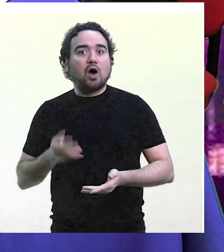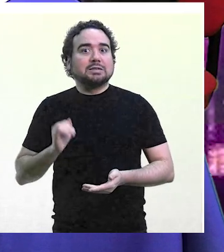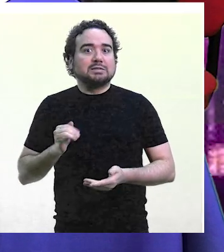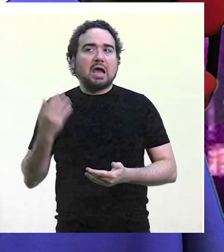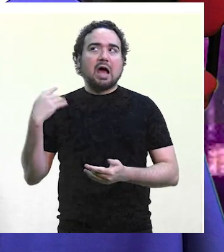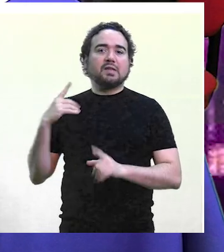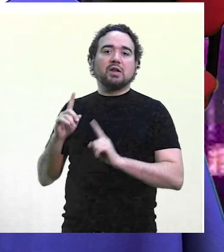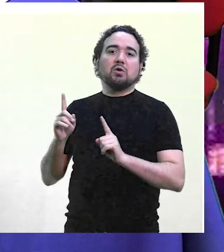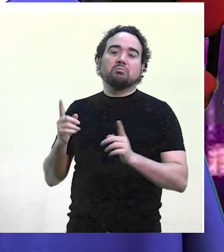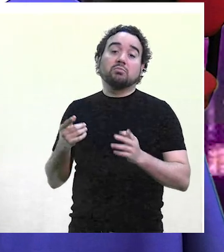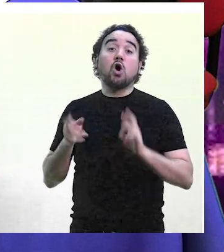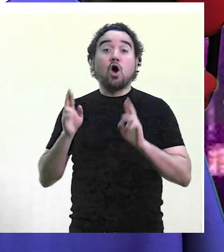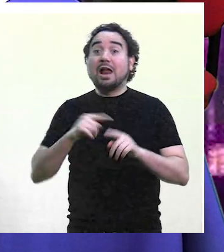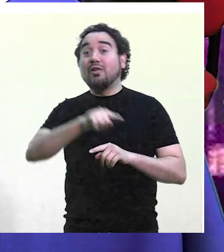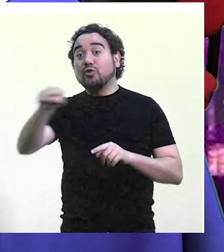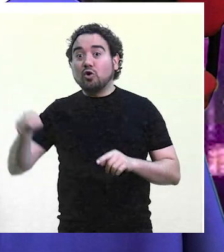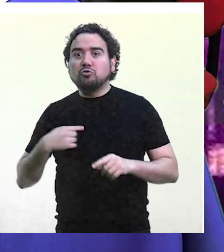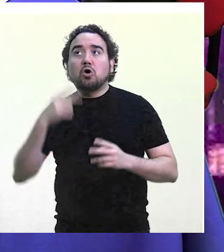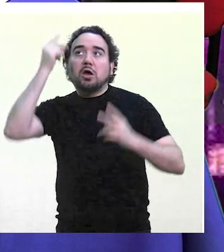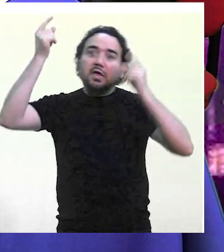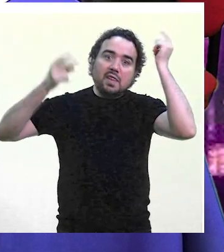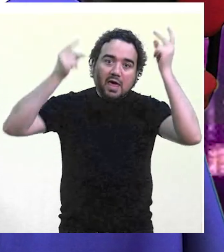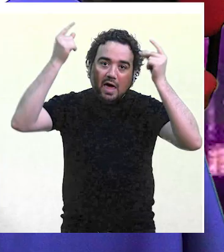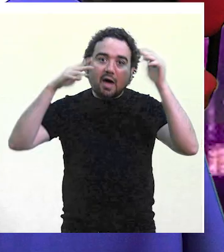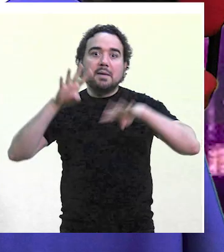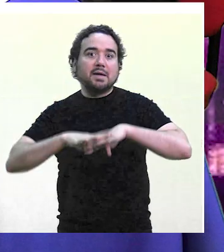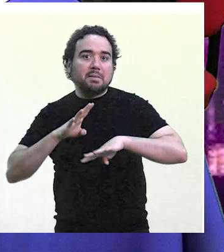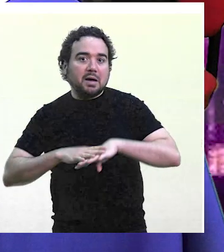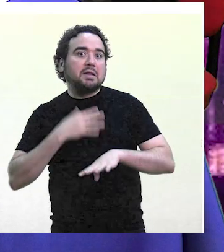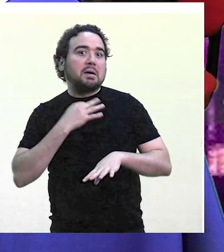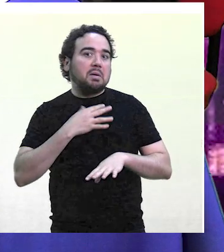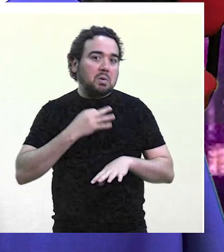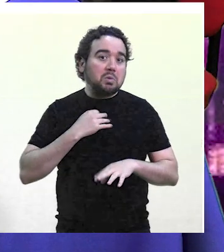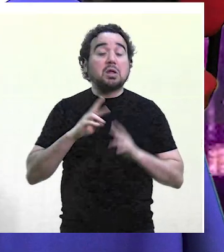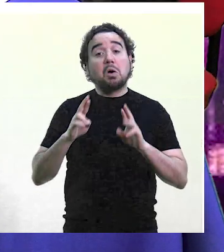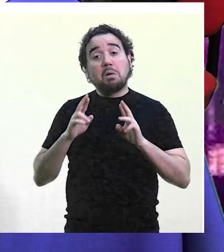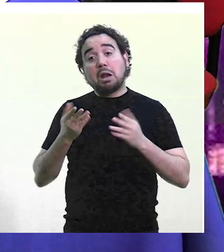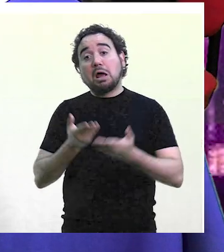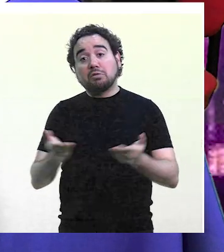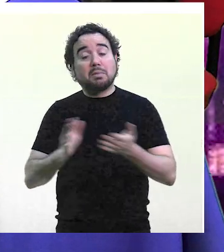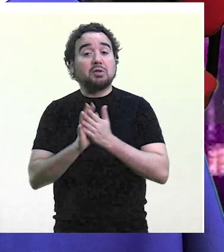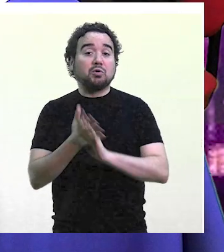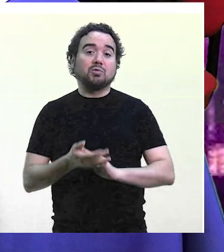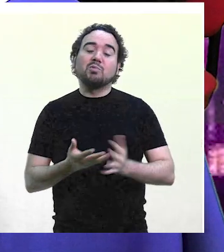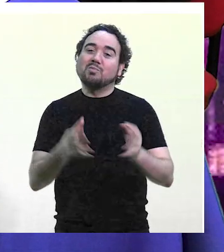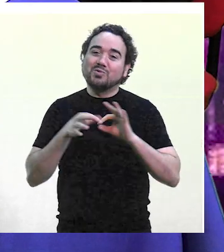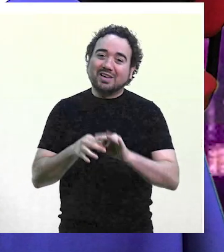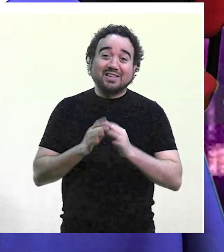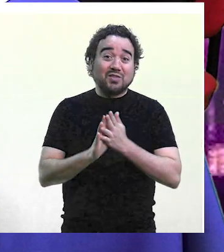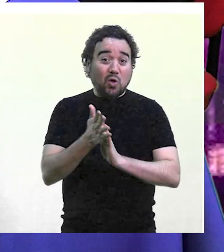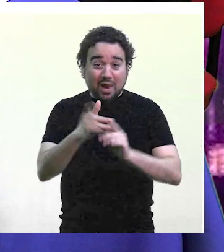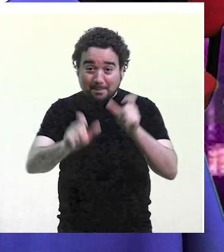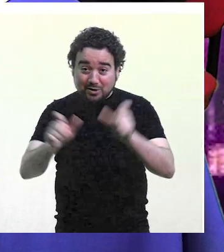mi profe no me gustaban, ojalá que no, que todos digan, ¿sabes qué? Yo tengo ideas matemáticas porque en el colegio las aprendí. Ojalá así